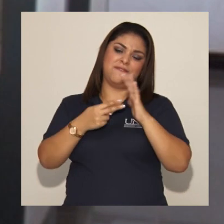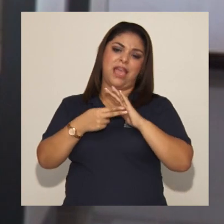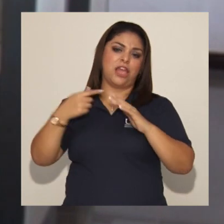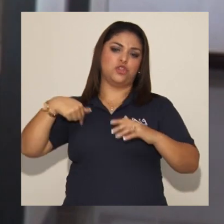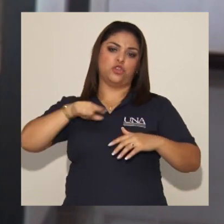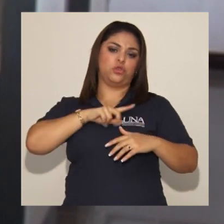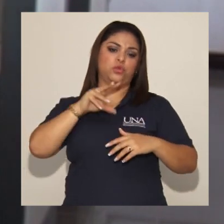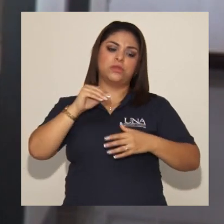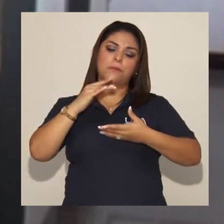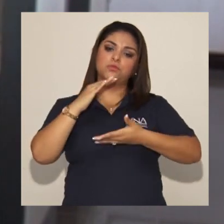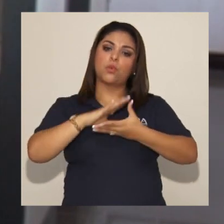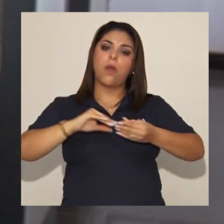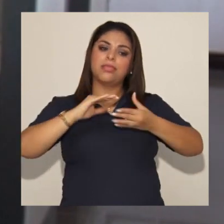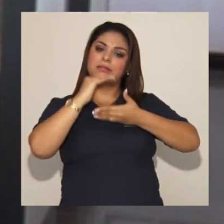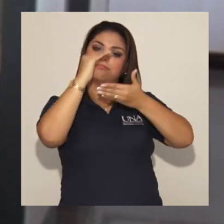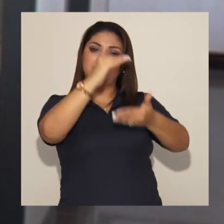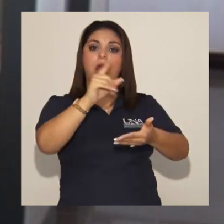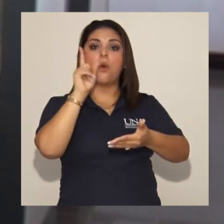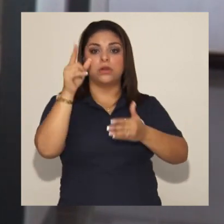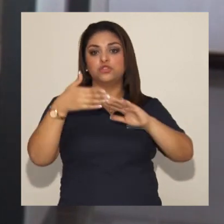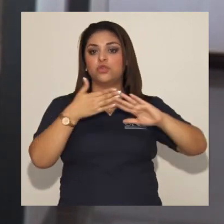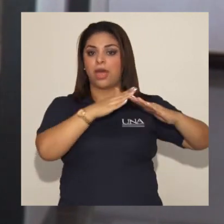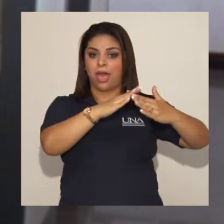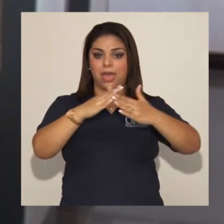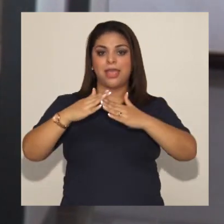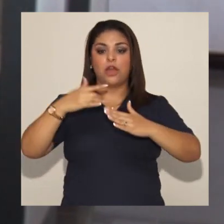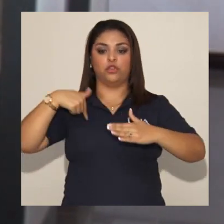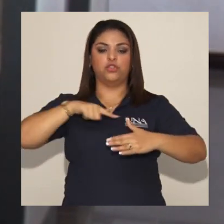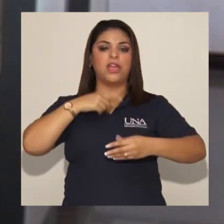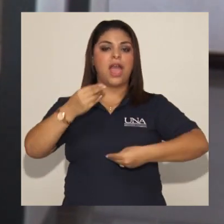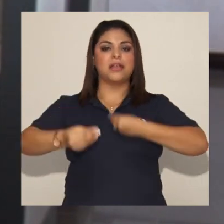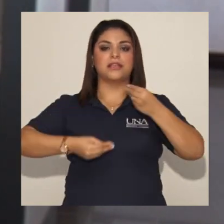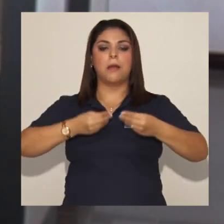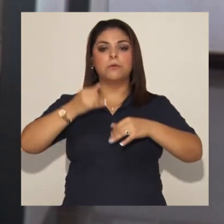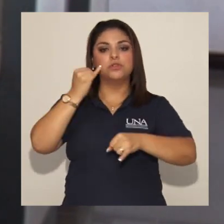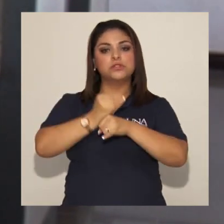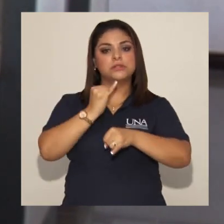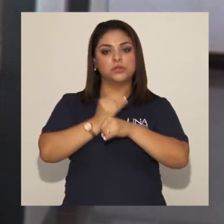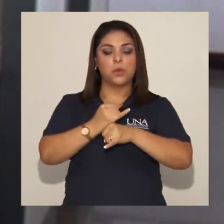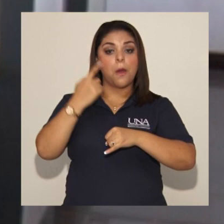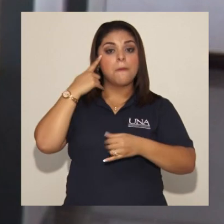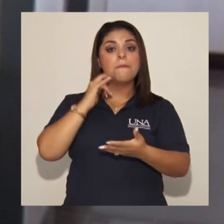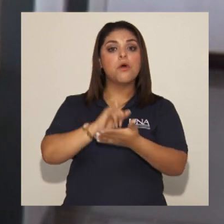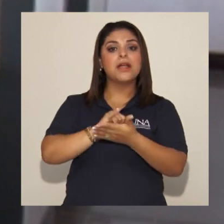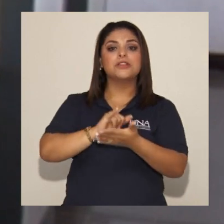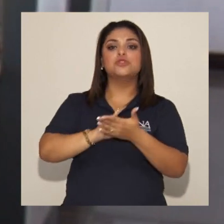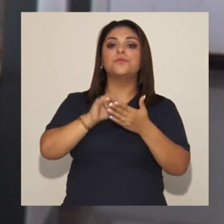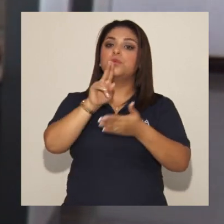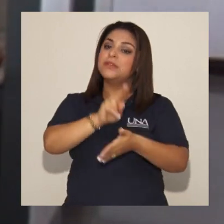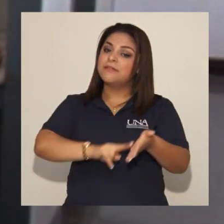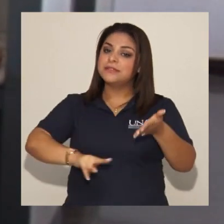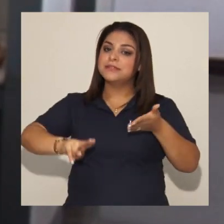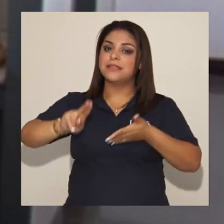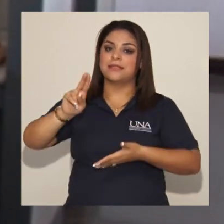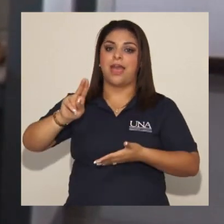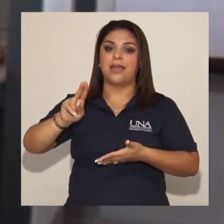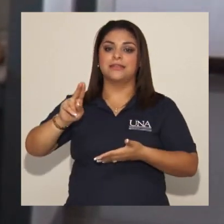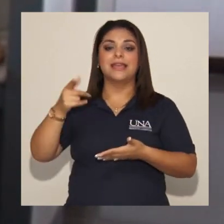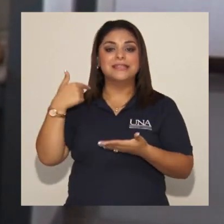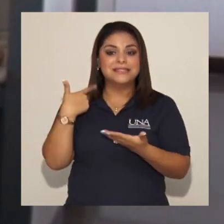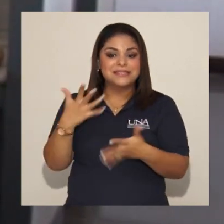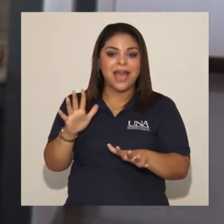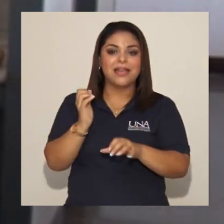rindiendo cuentas a una ciudadanía de lo que hacemos como institución es por ello que la universidad en lo que ha venido